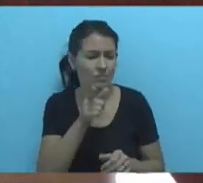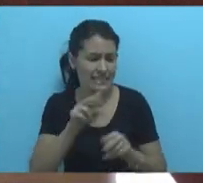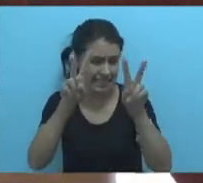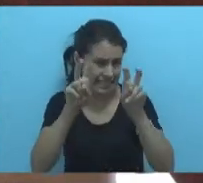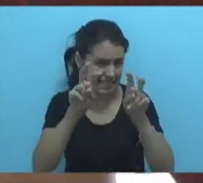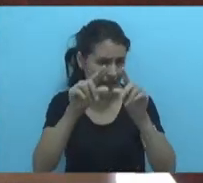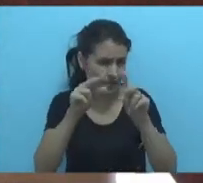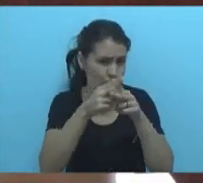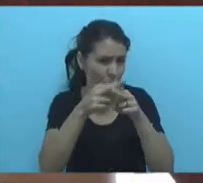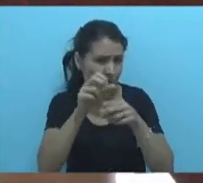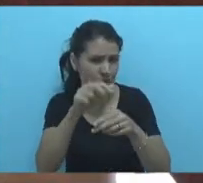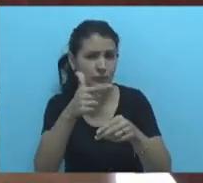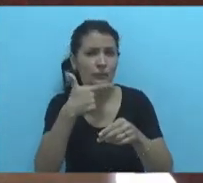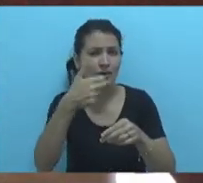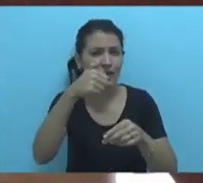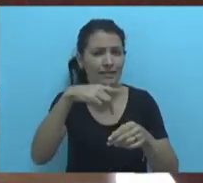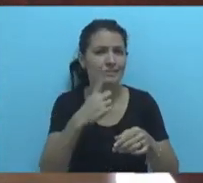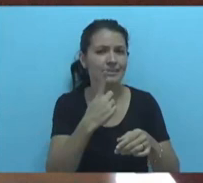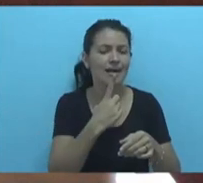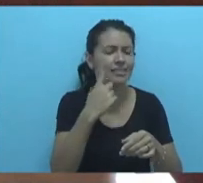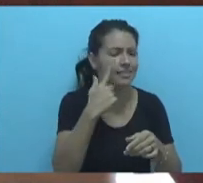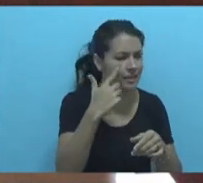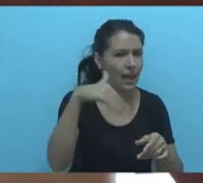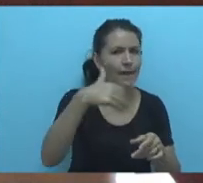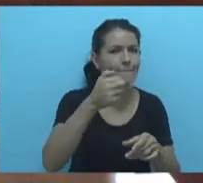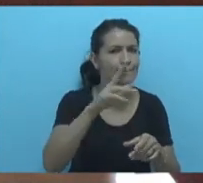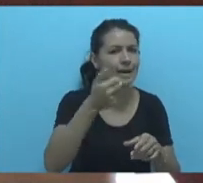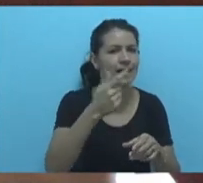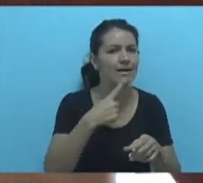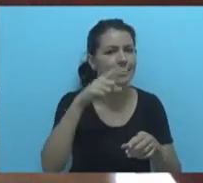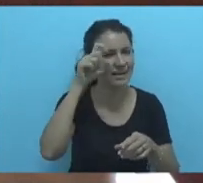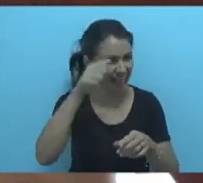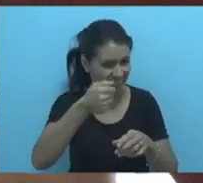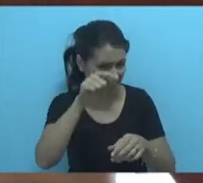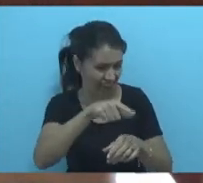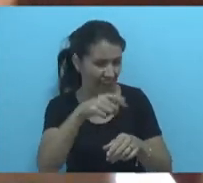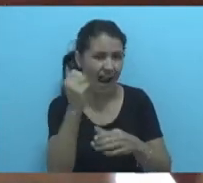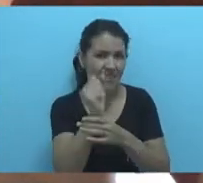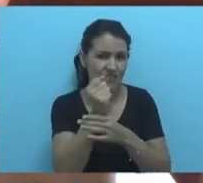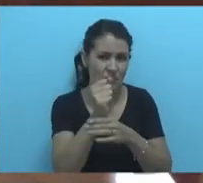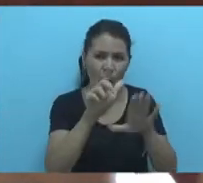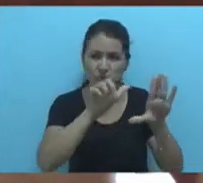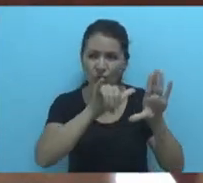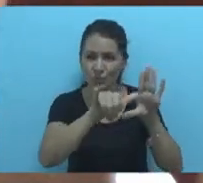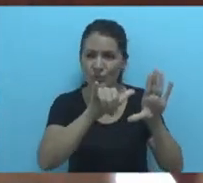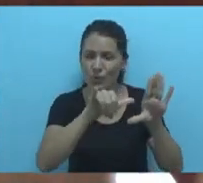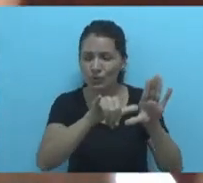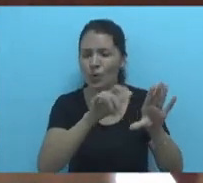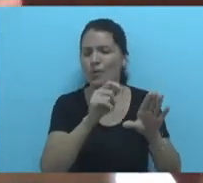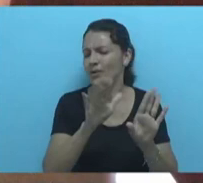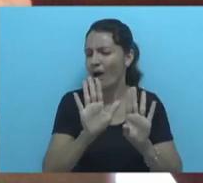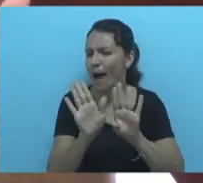la responsabilidad de los Estados, no solamente del Estado Nacional, sino también en el cumplimiento de los tratados internacionales.